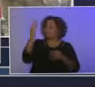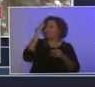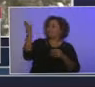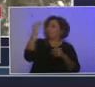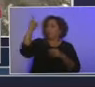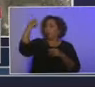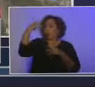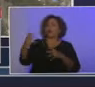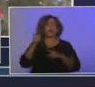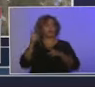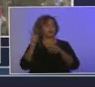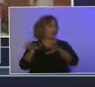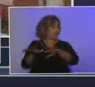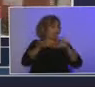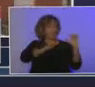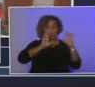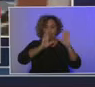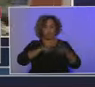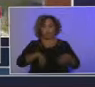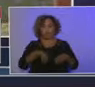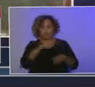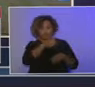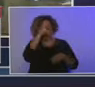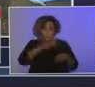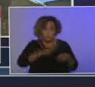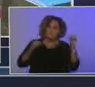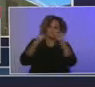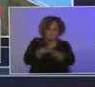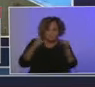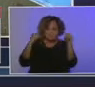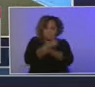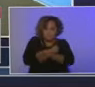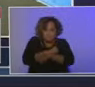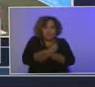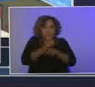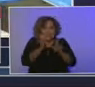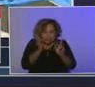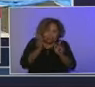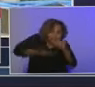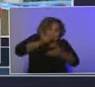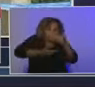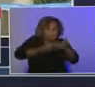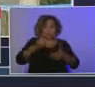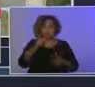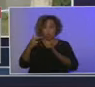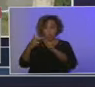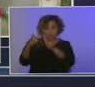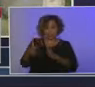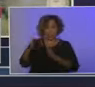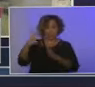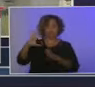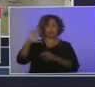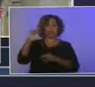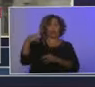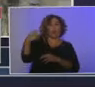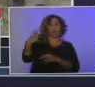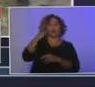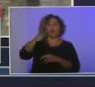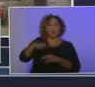va, como que se pierde un poco esa lucha que estaba bastante ganada. Sí. Y la comisionada lo reconoció en